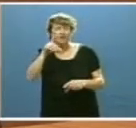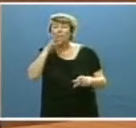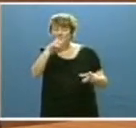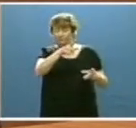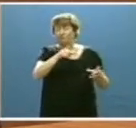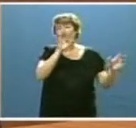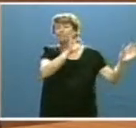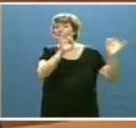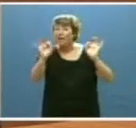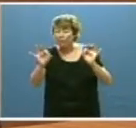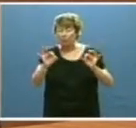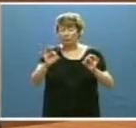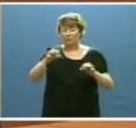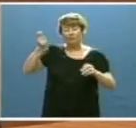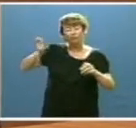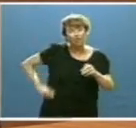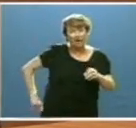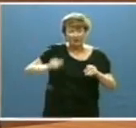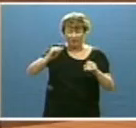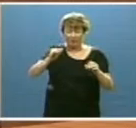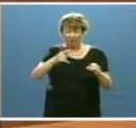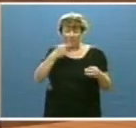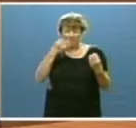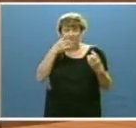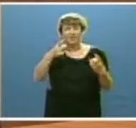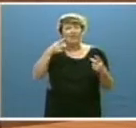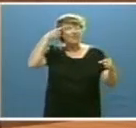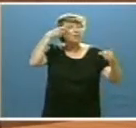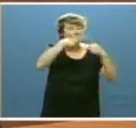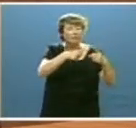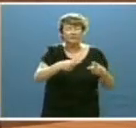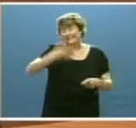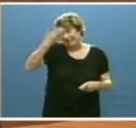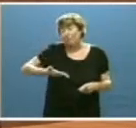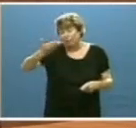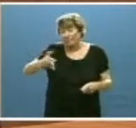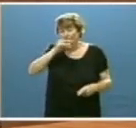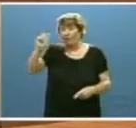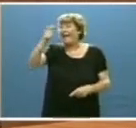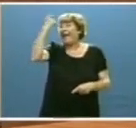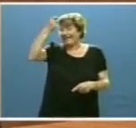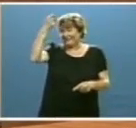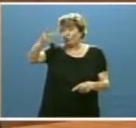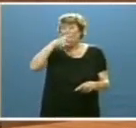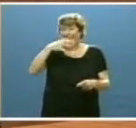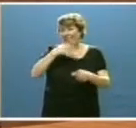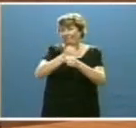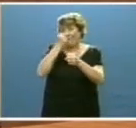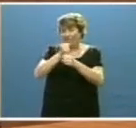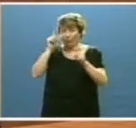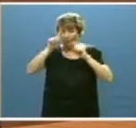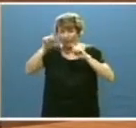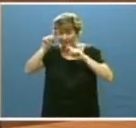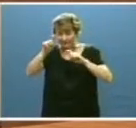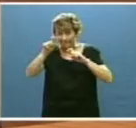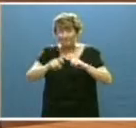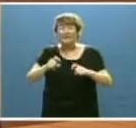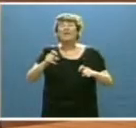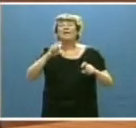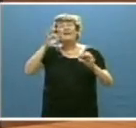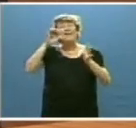profesionalidad y dedicación se debe una parte muy sustancial del éxito en la tarea educativa en